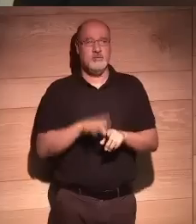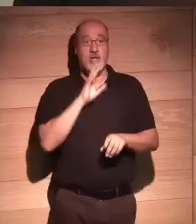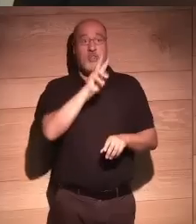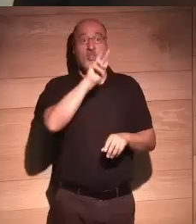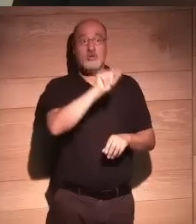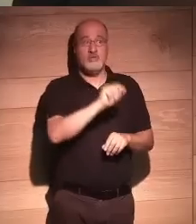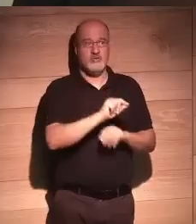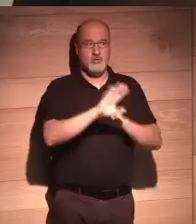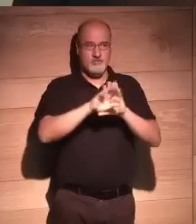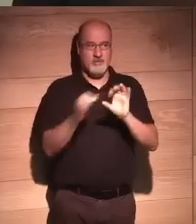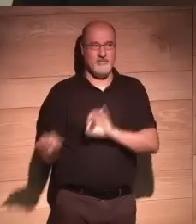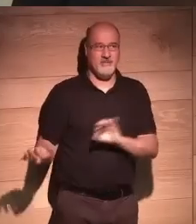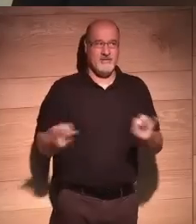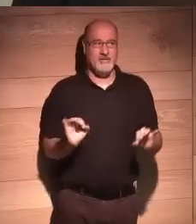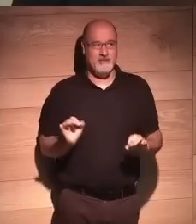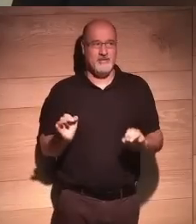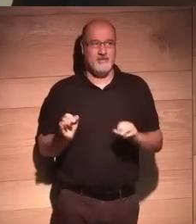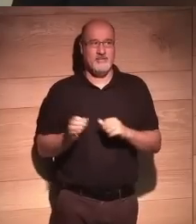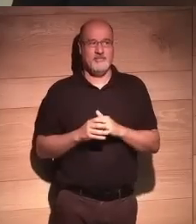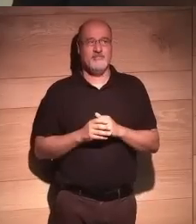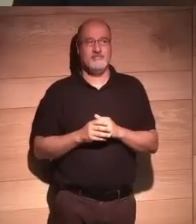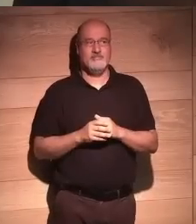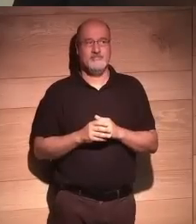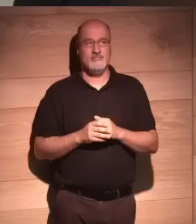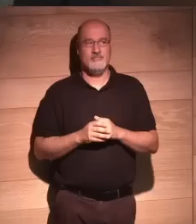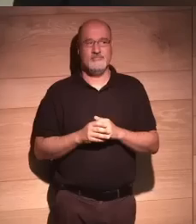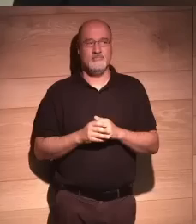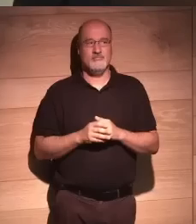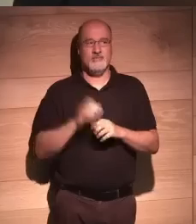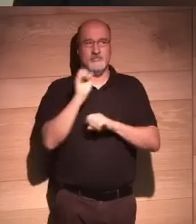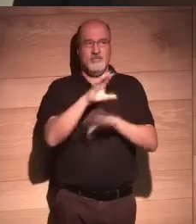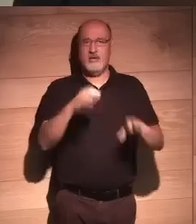2 minutos, pues ya todos nos vamos para y de frente mira, que